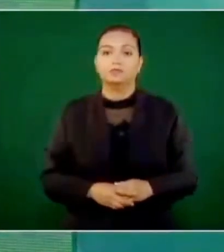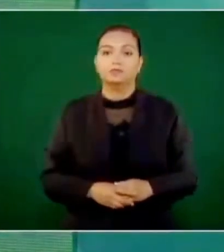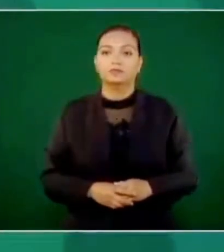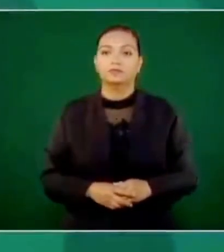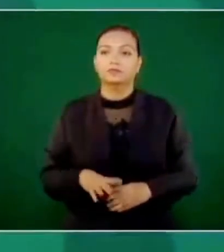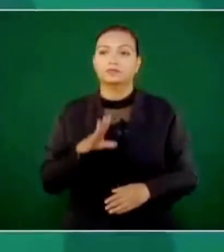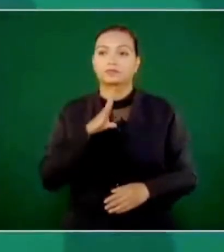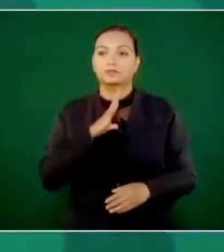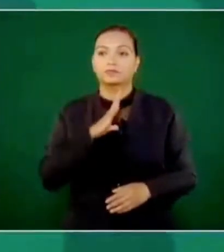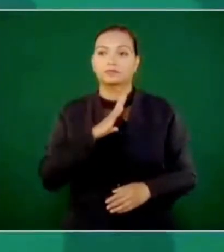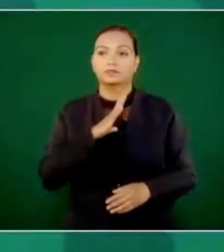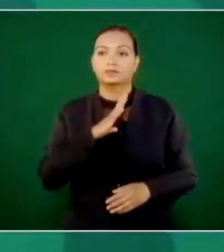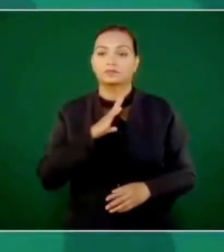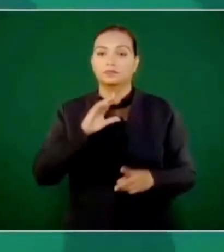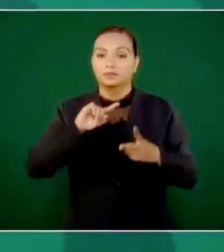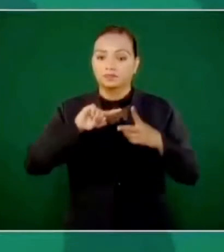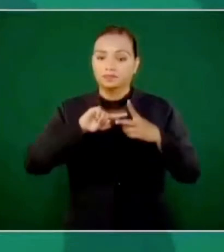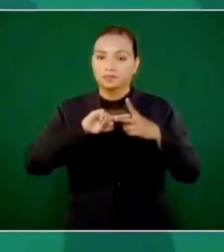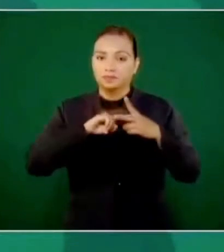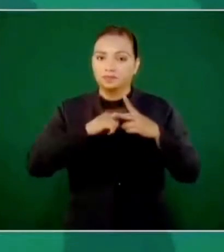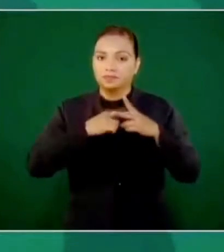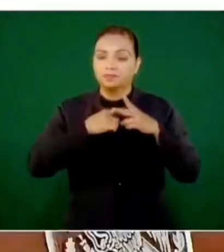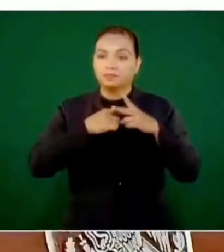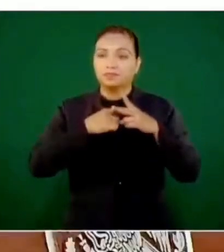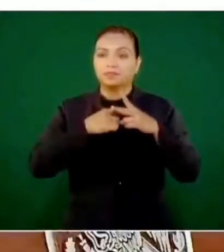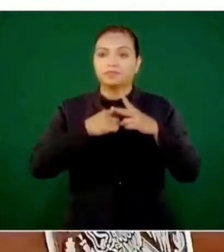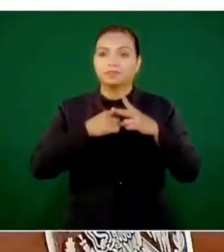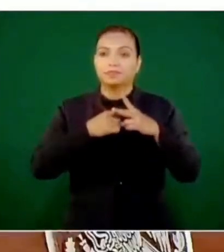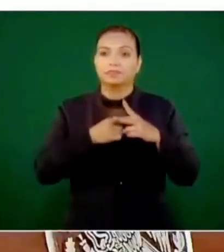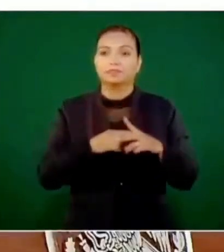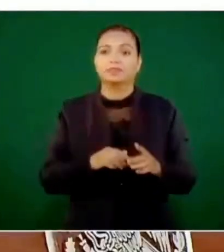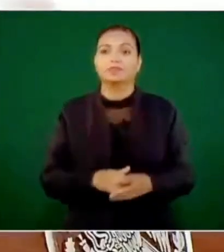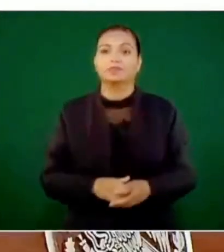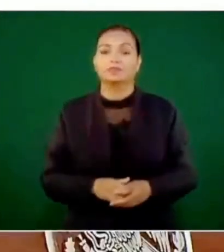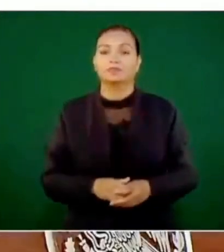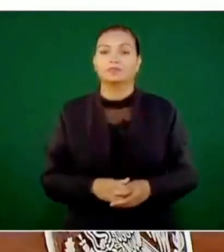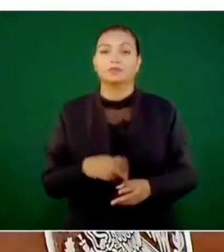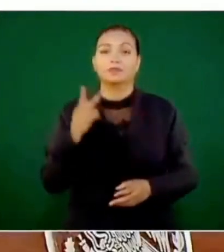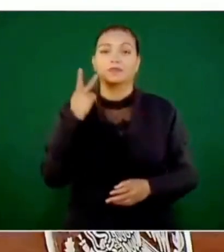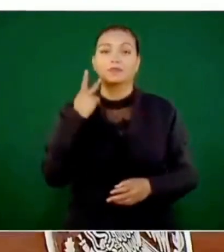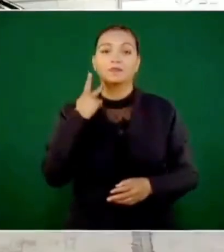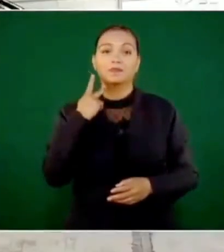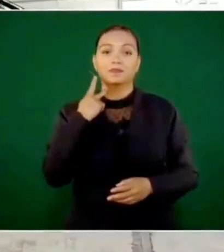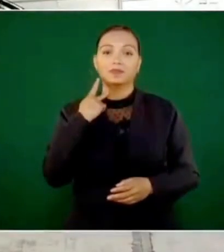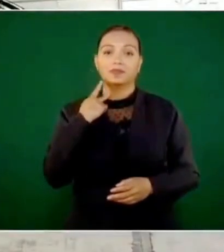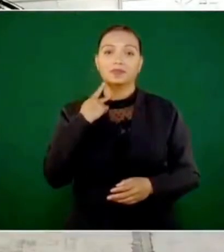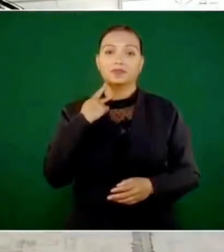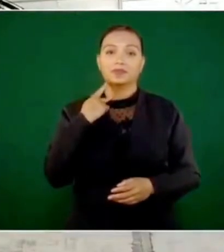Ahí surgió la industria petrolera.